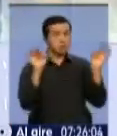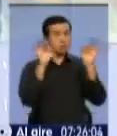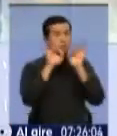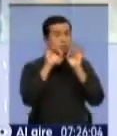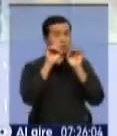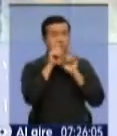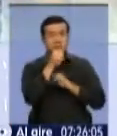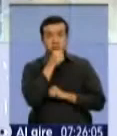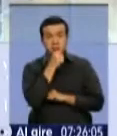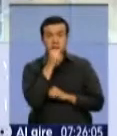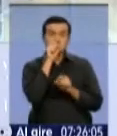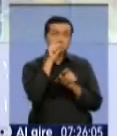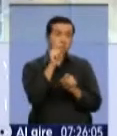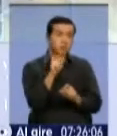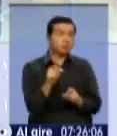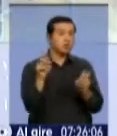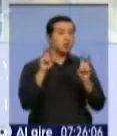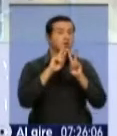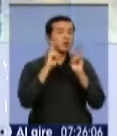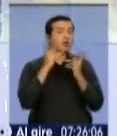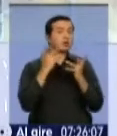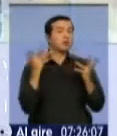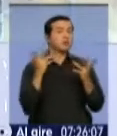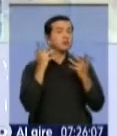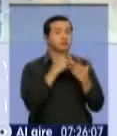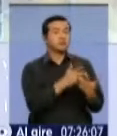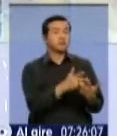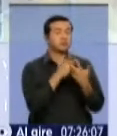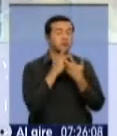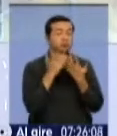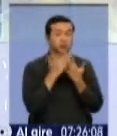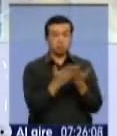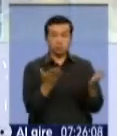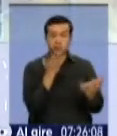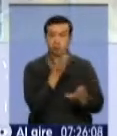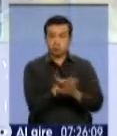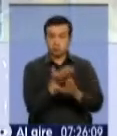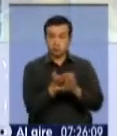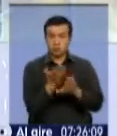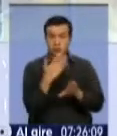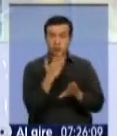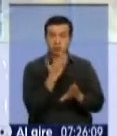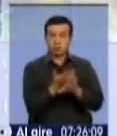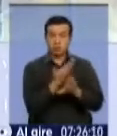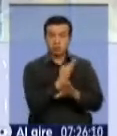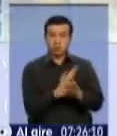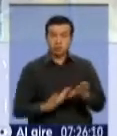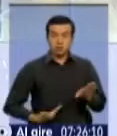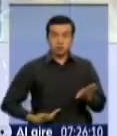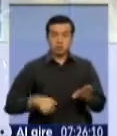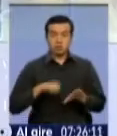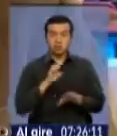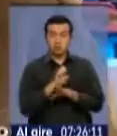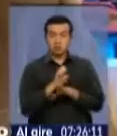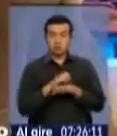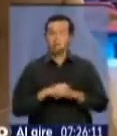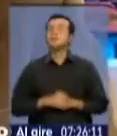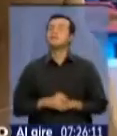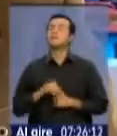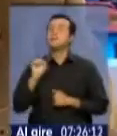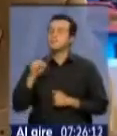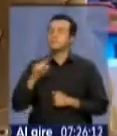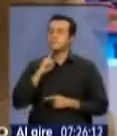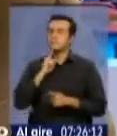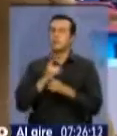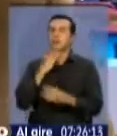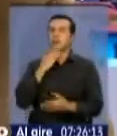las inquietudes y para poder hablar qué tanta sinergia hay entre lo que ustedes están planteando y lo que va a plantear el presidente de la República. Sí, bueno,